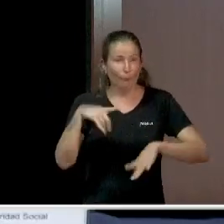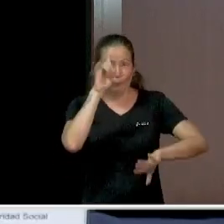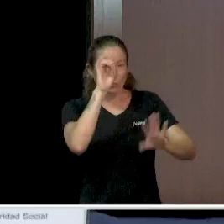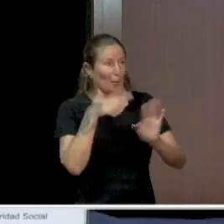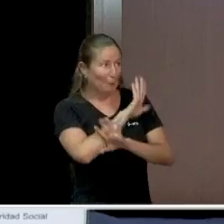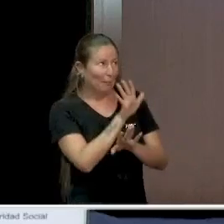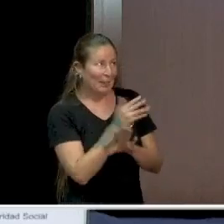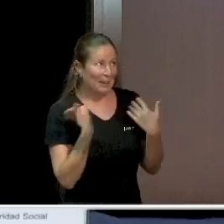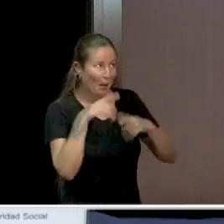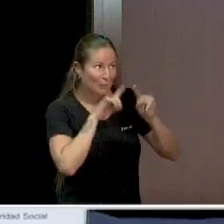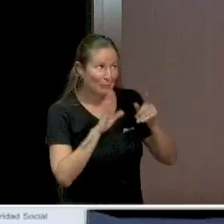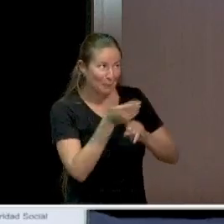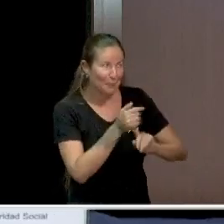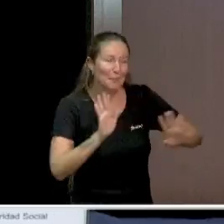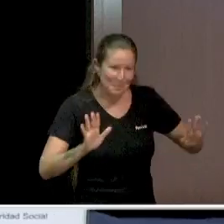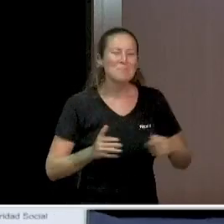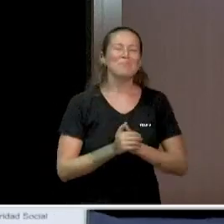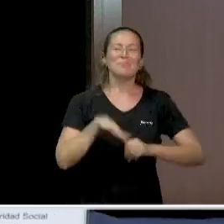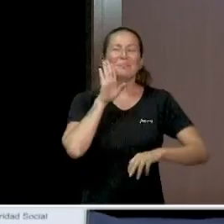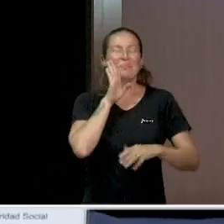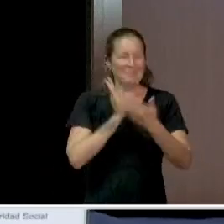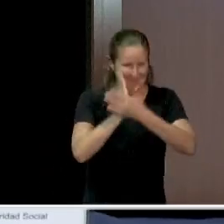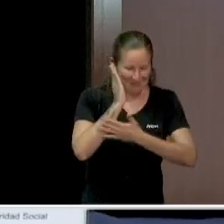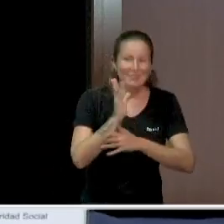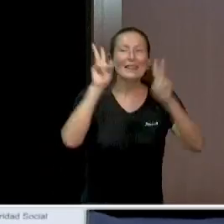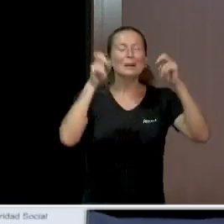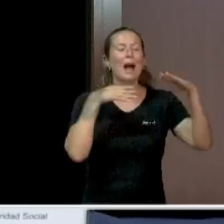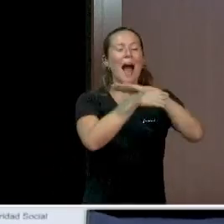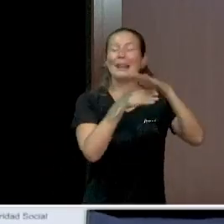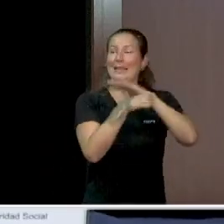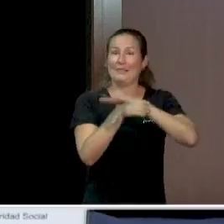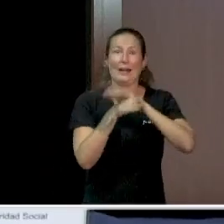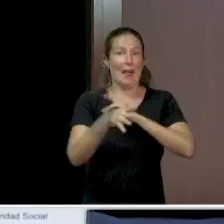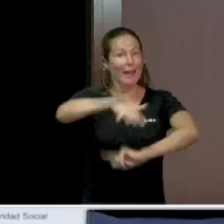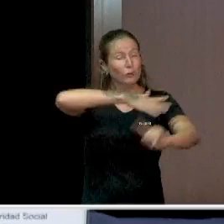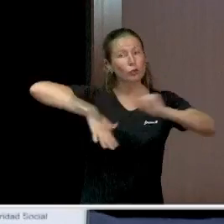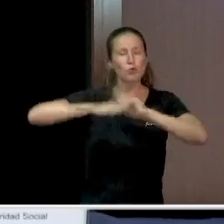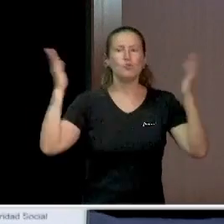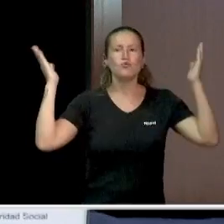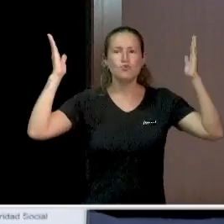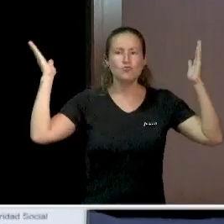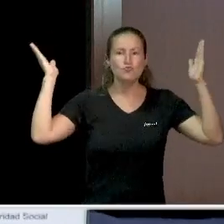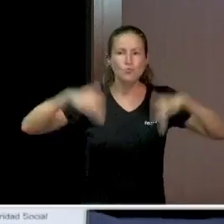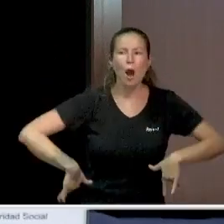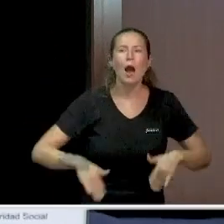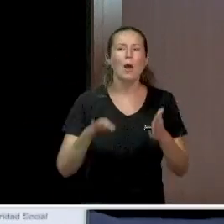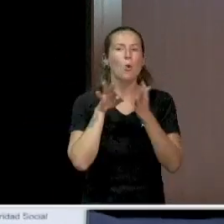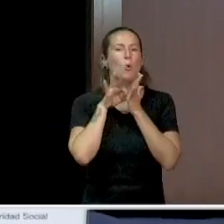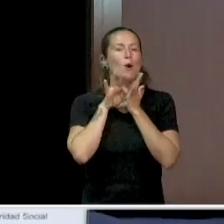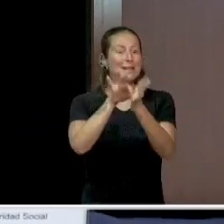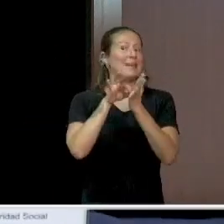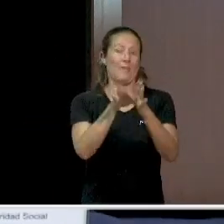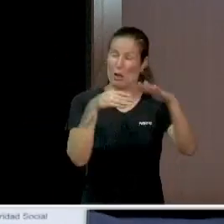han resuelto los problemas. Bien. Les decía que la falta de accesibilidad de un entorno, de un servicio, o la falta